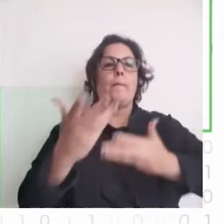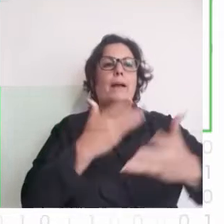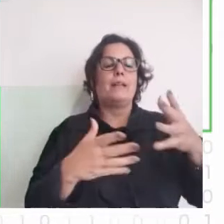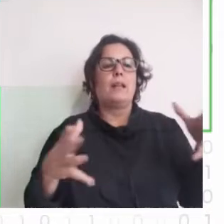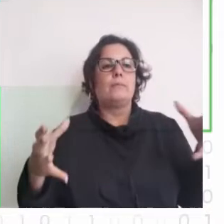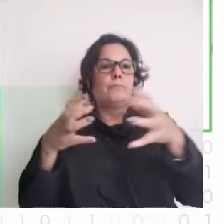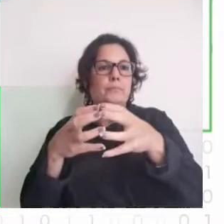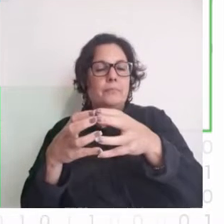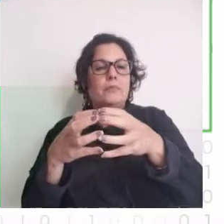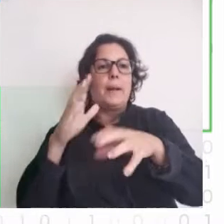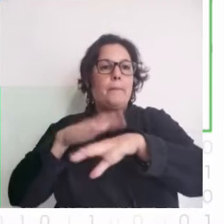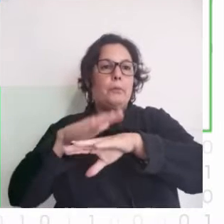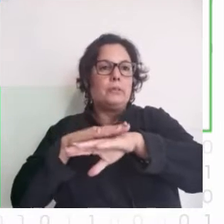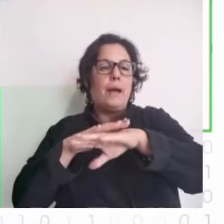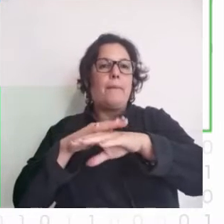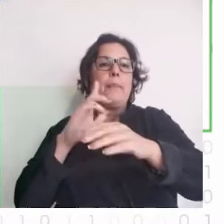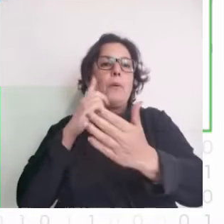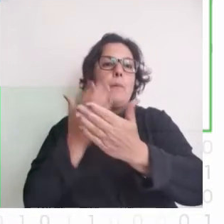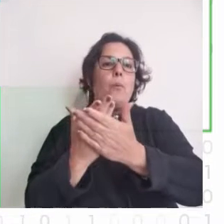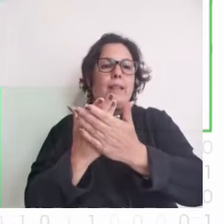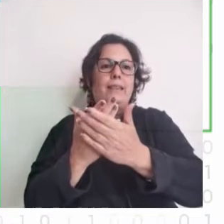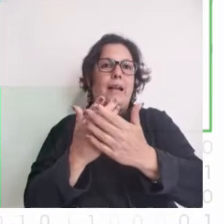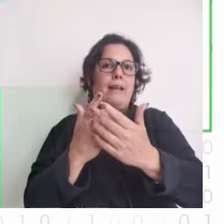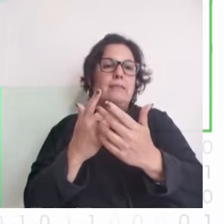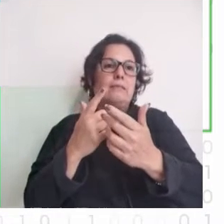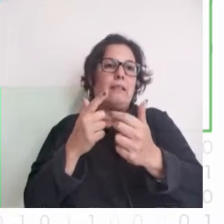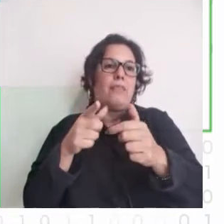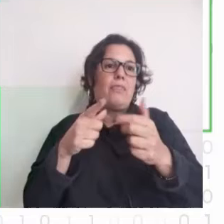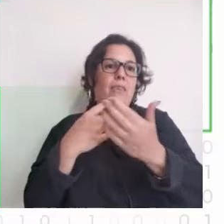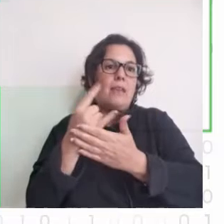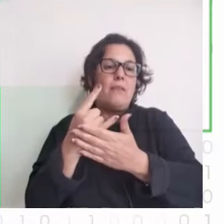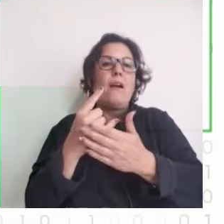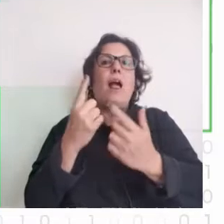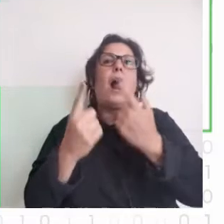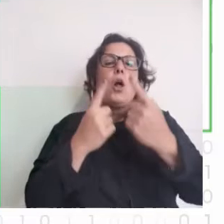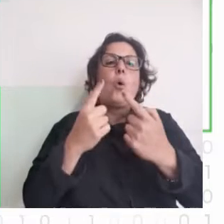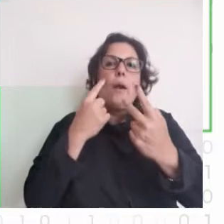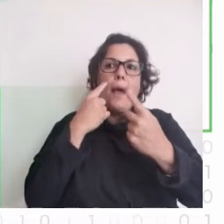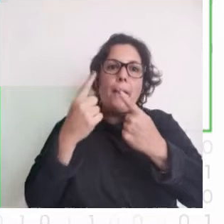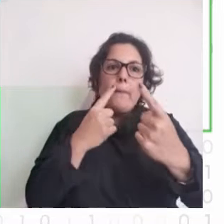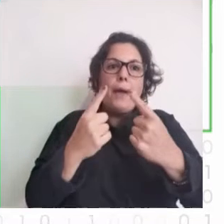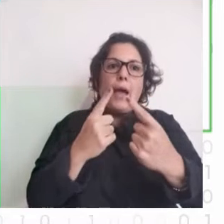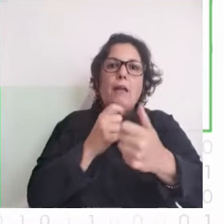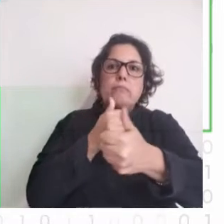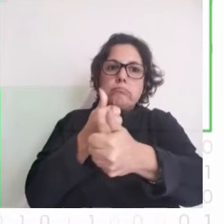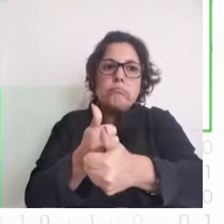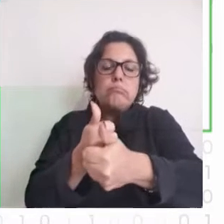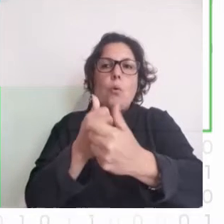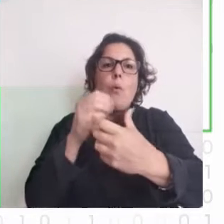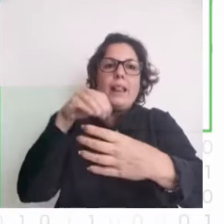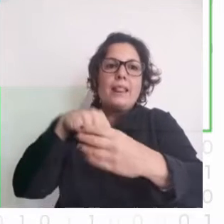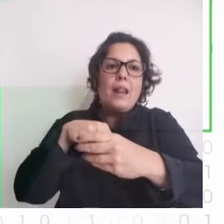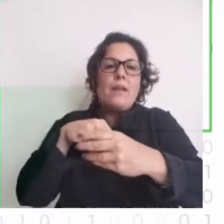Managers, y de esa manera trabajando en conjunto para poder evidenciar ciertas, o poder intervenir y acompañar a los profesores